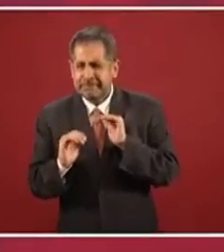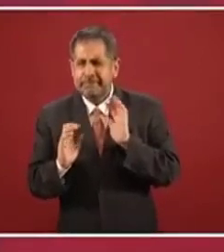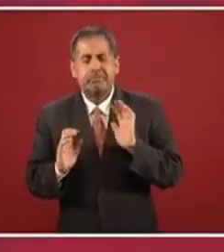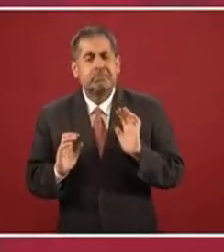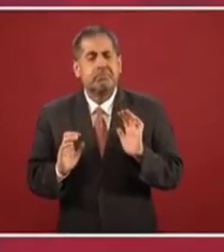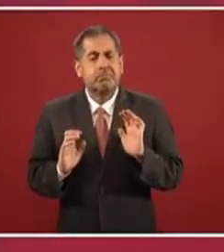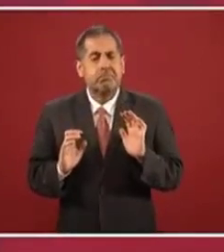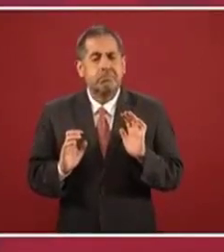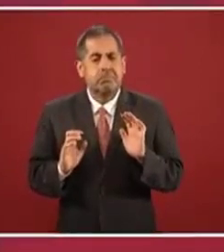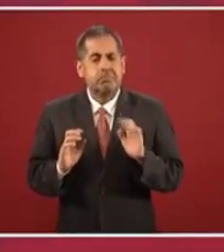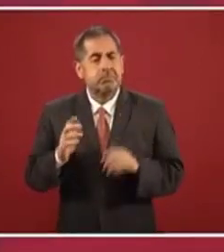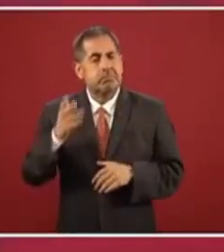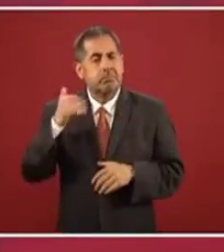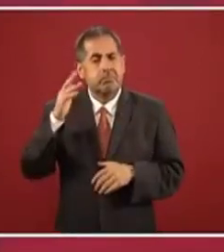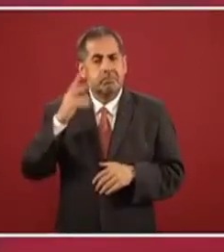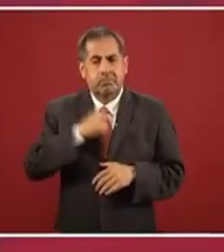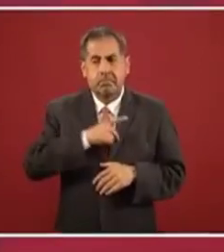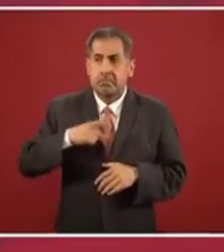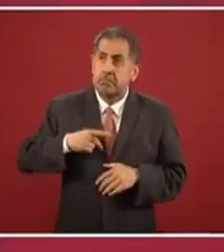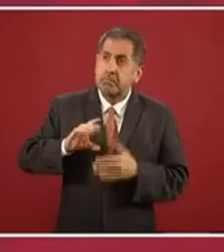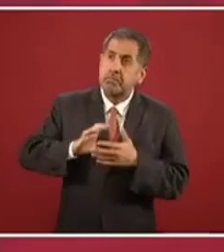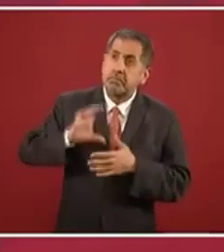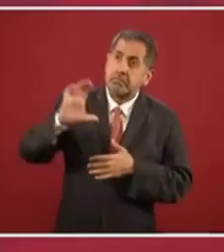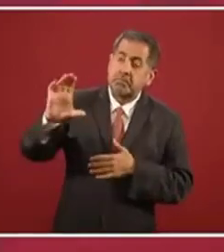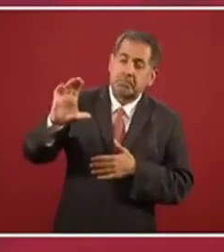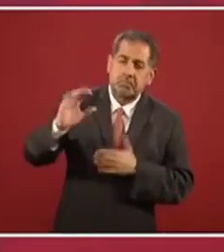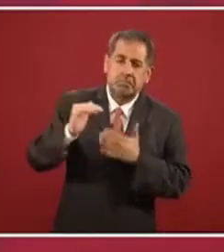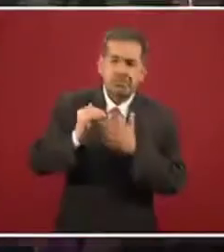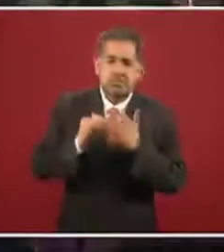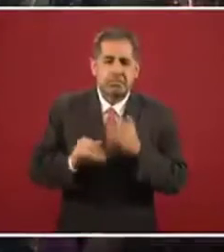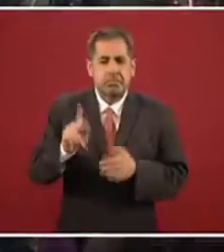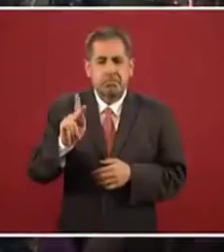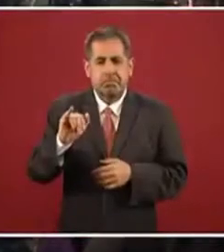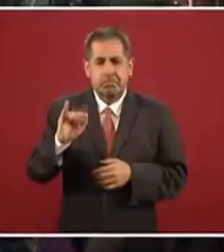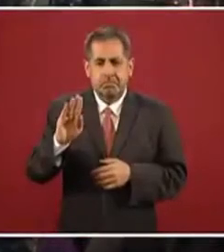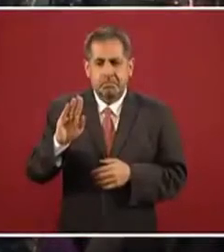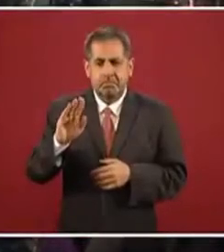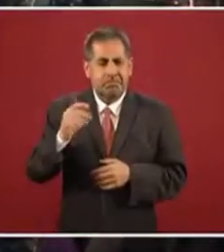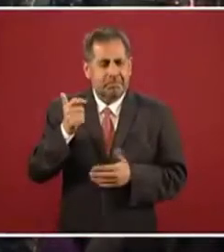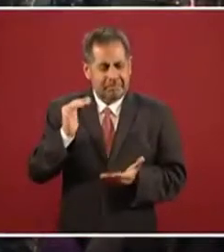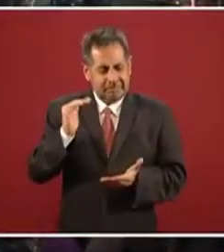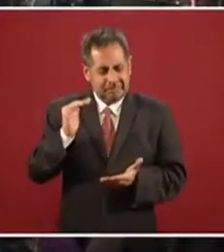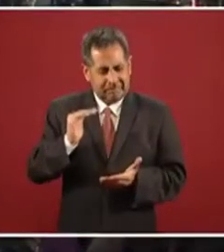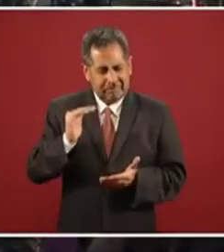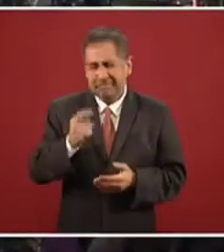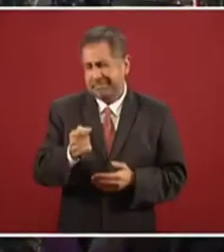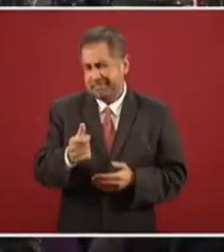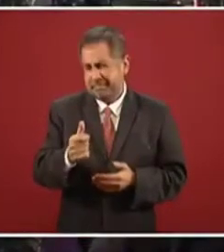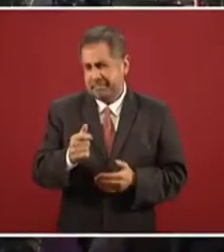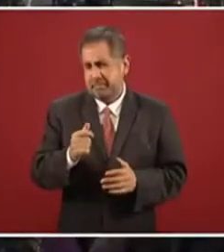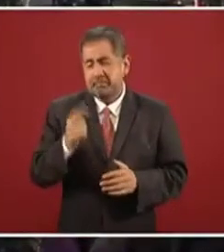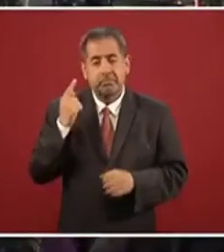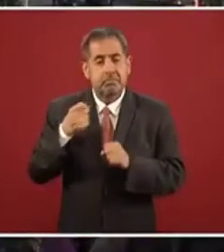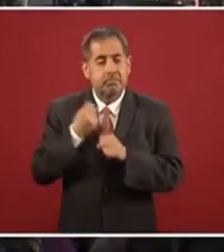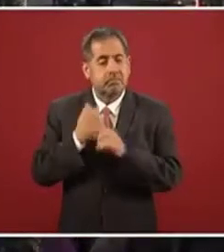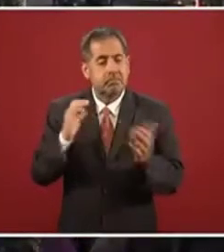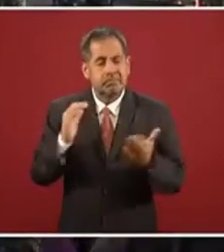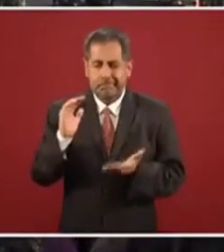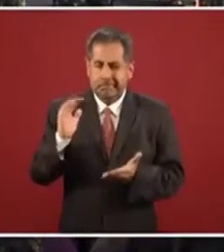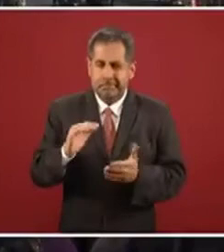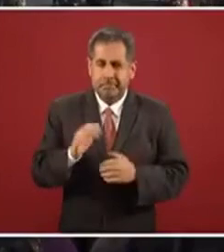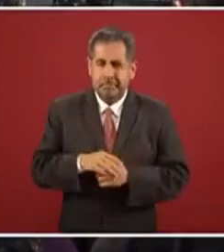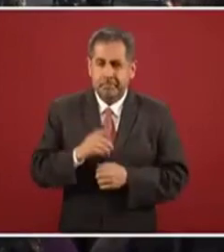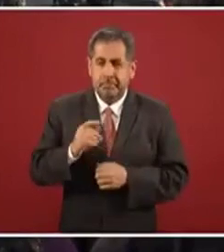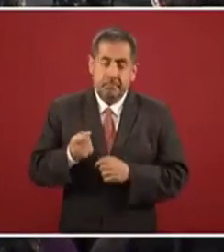de lo que era la deuda pública con relación al Producto Interno Bruto el año pasado. Es decir,